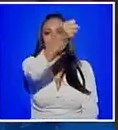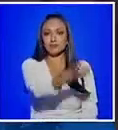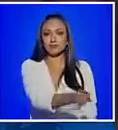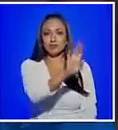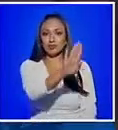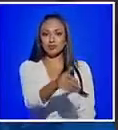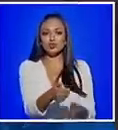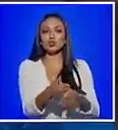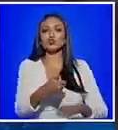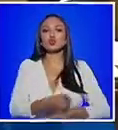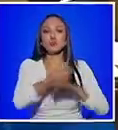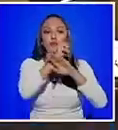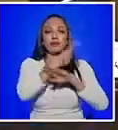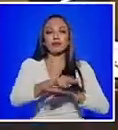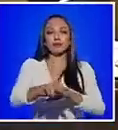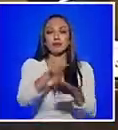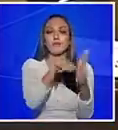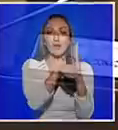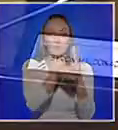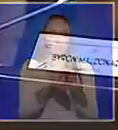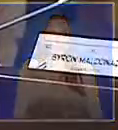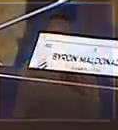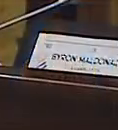como superintendente de bancos.